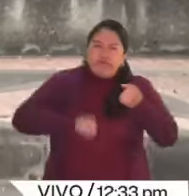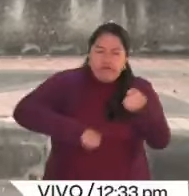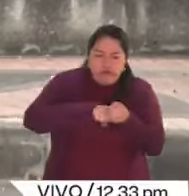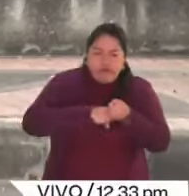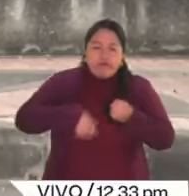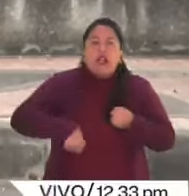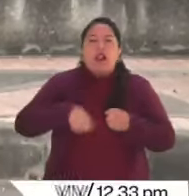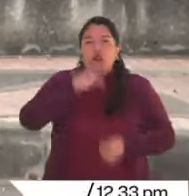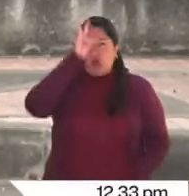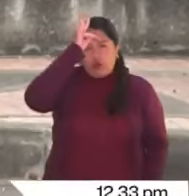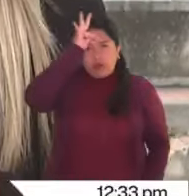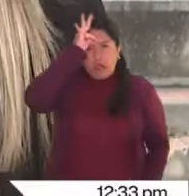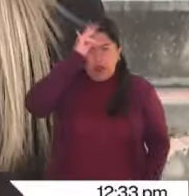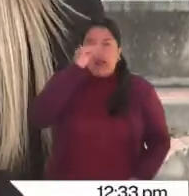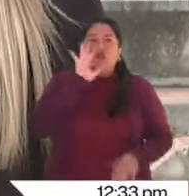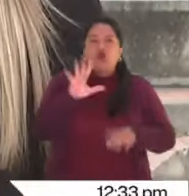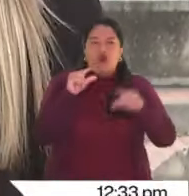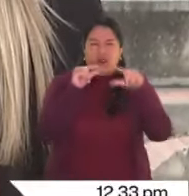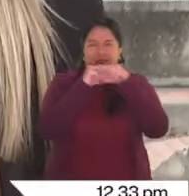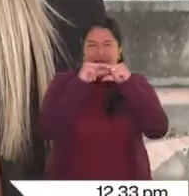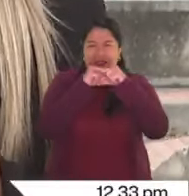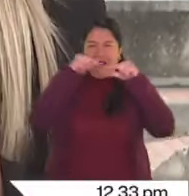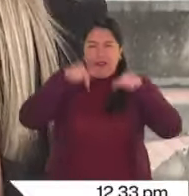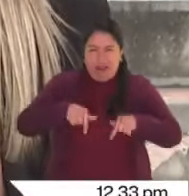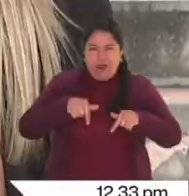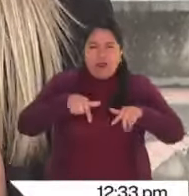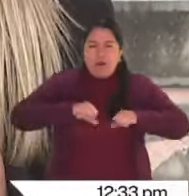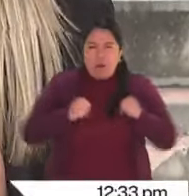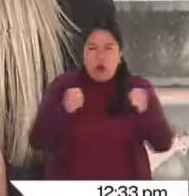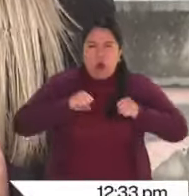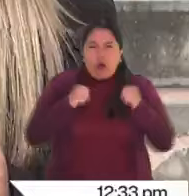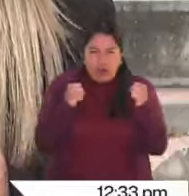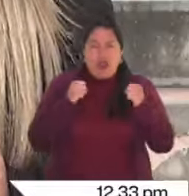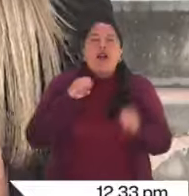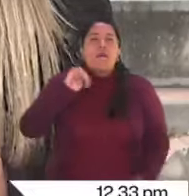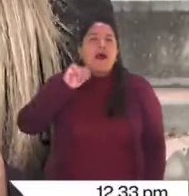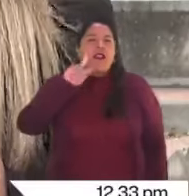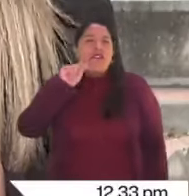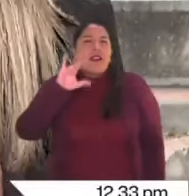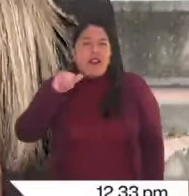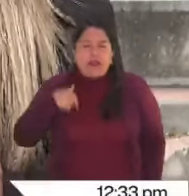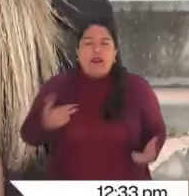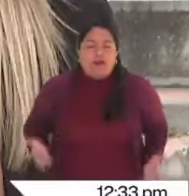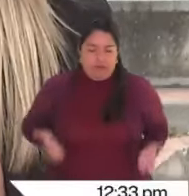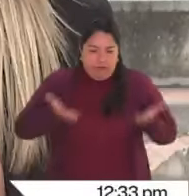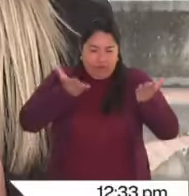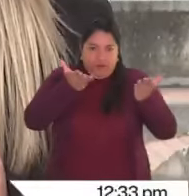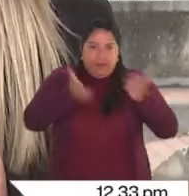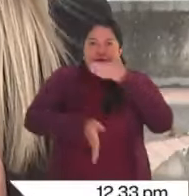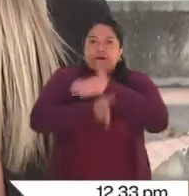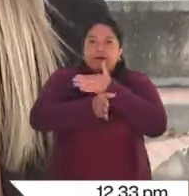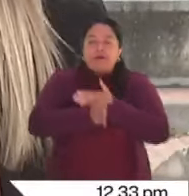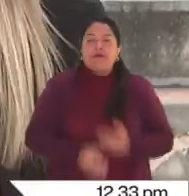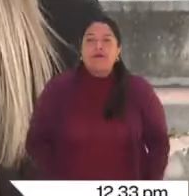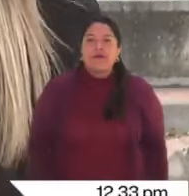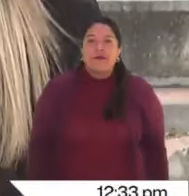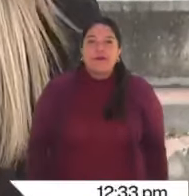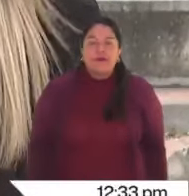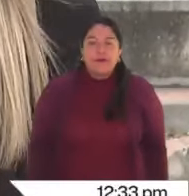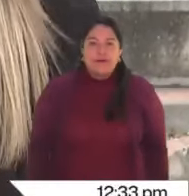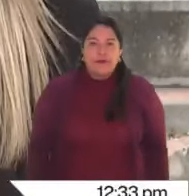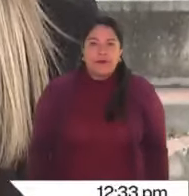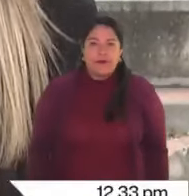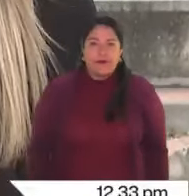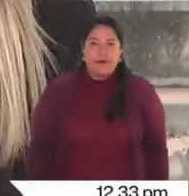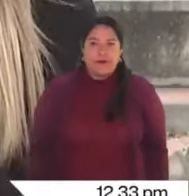desde el Hospital El Tintal en Bogotá. María Fernanda Correa, Noticias RCN, regreso con ustedes a estudio.